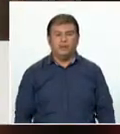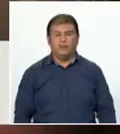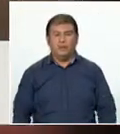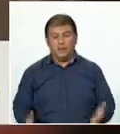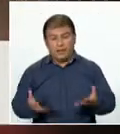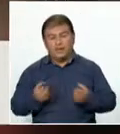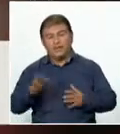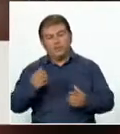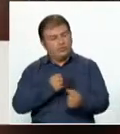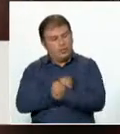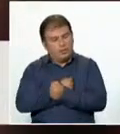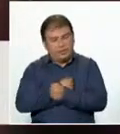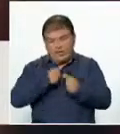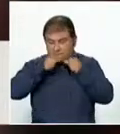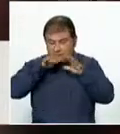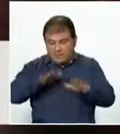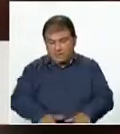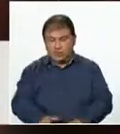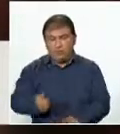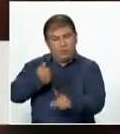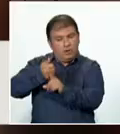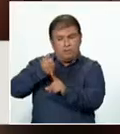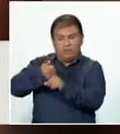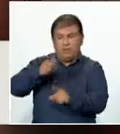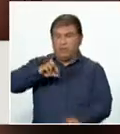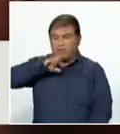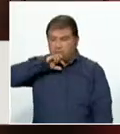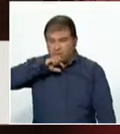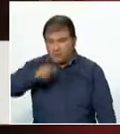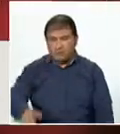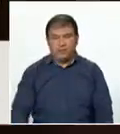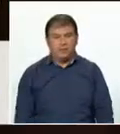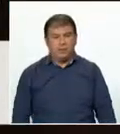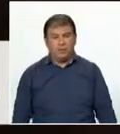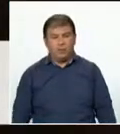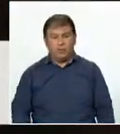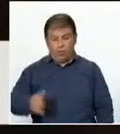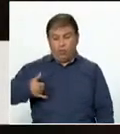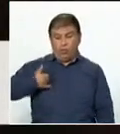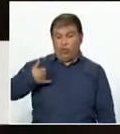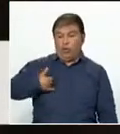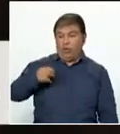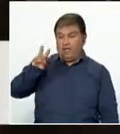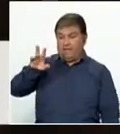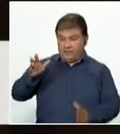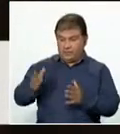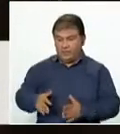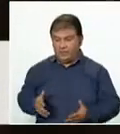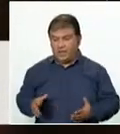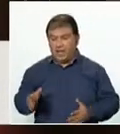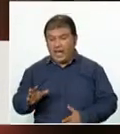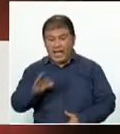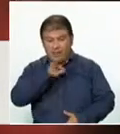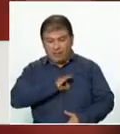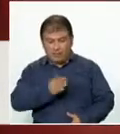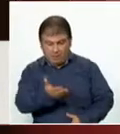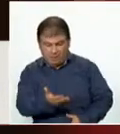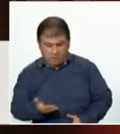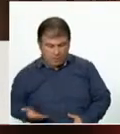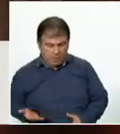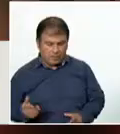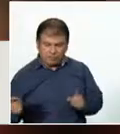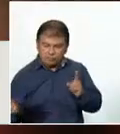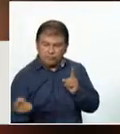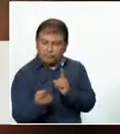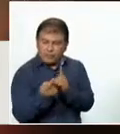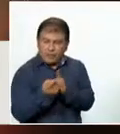Quiso que su amor sea bendecido por el mismo Papa Francisco. Un joven venezolano aprovechó que fue invitado a una audiencia privada